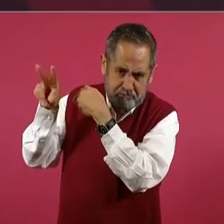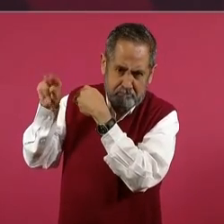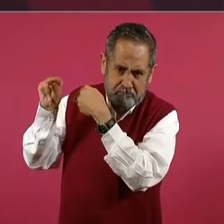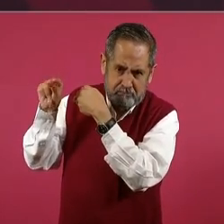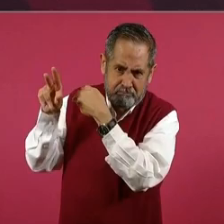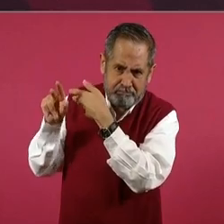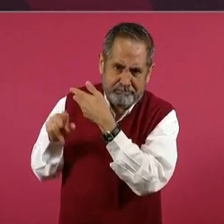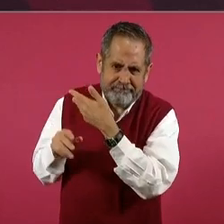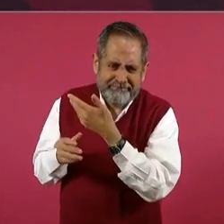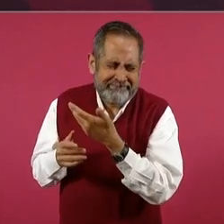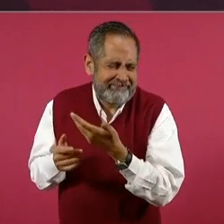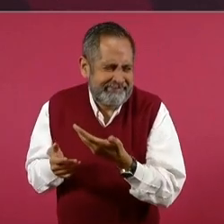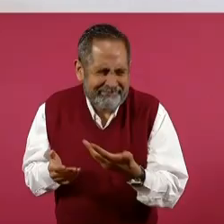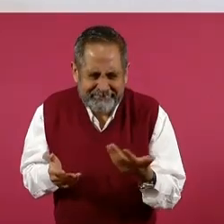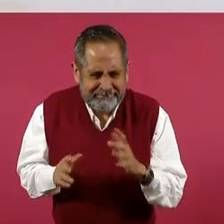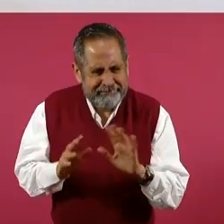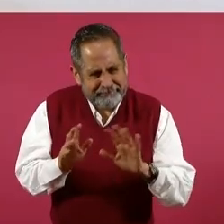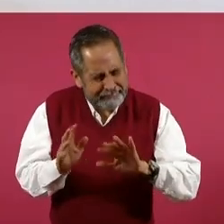Entonces,